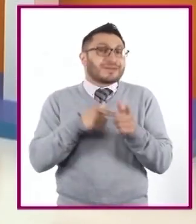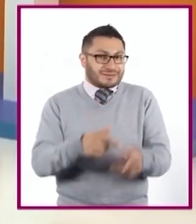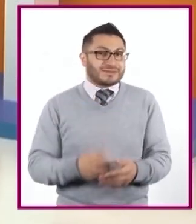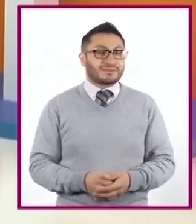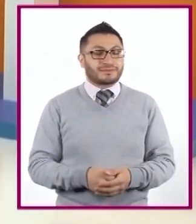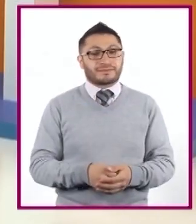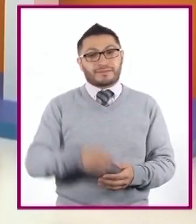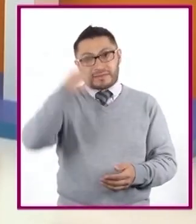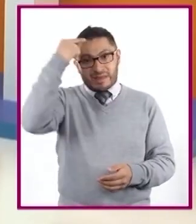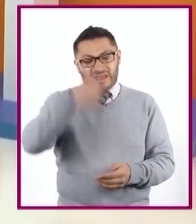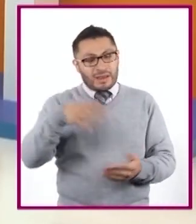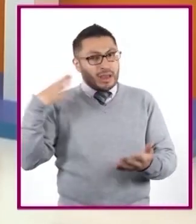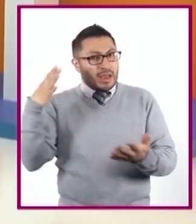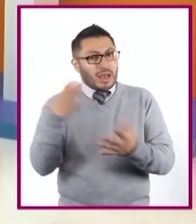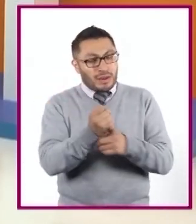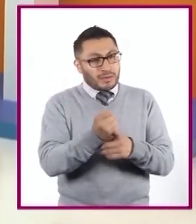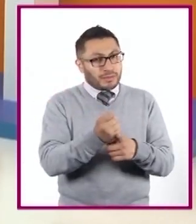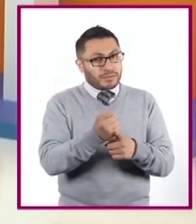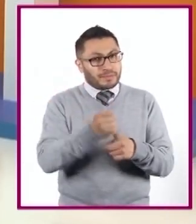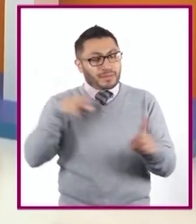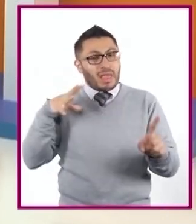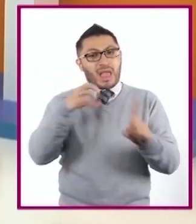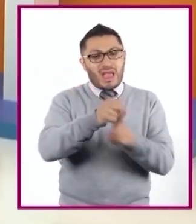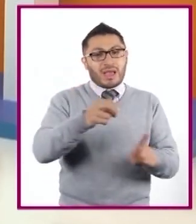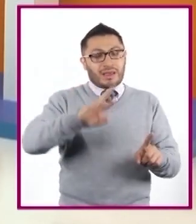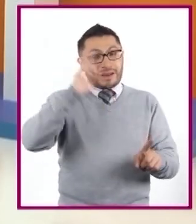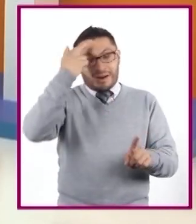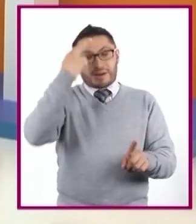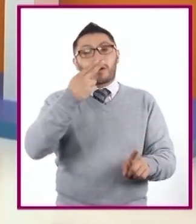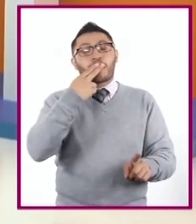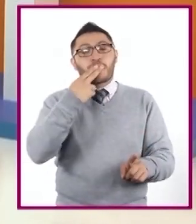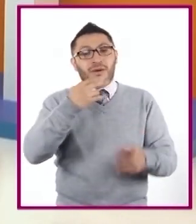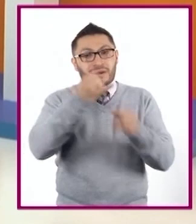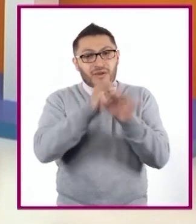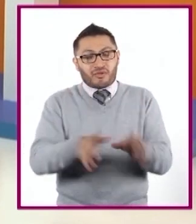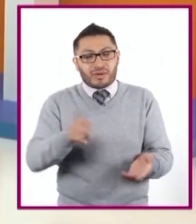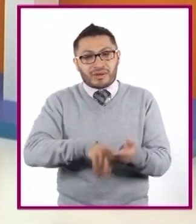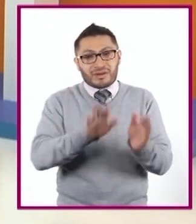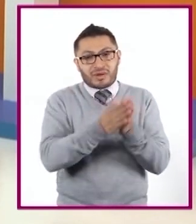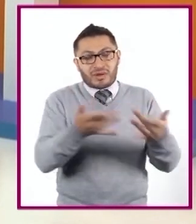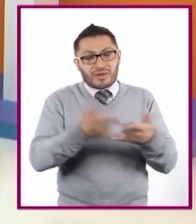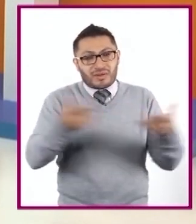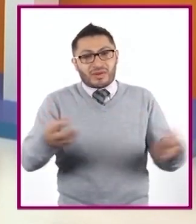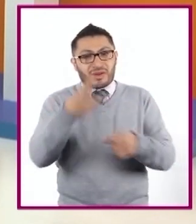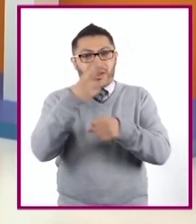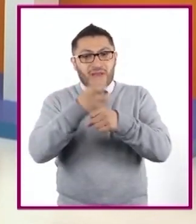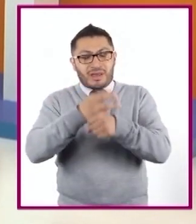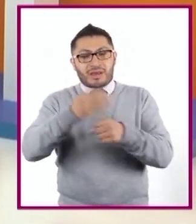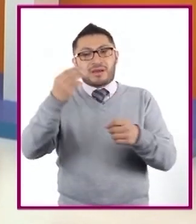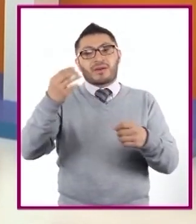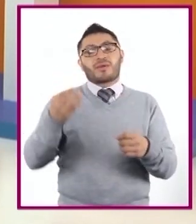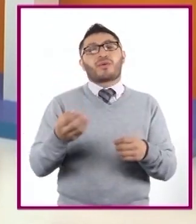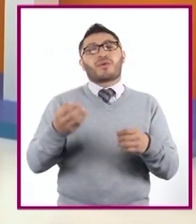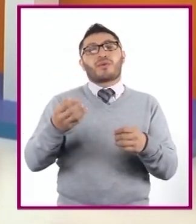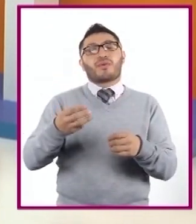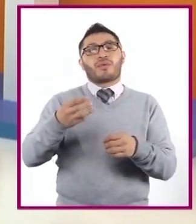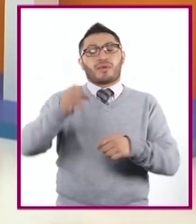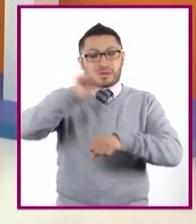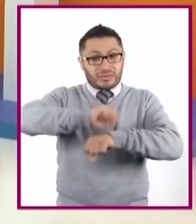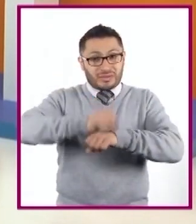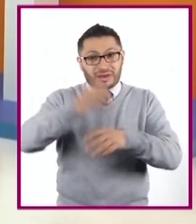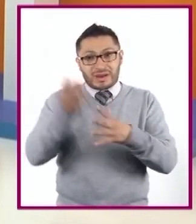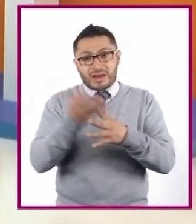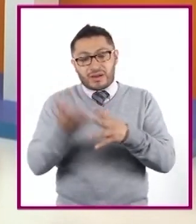Para superar el reto, no olviden usar la información que tiene su libro de historia de tercer grado, bloque 1, sobre el tema